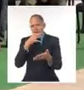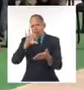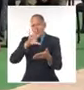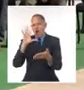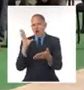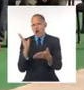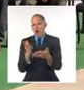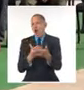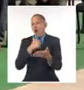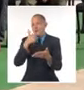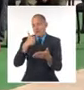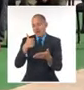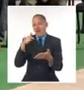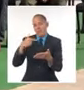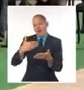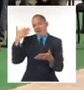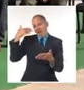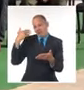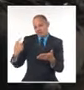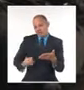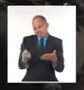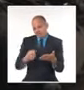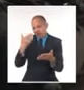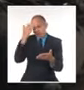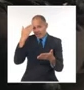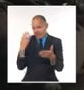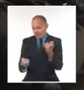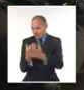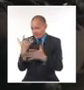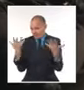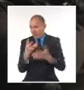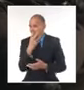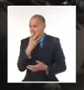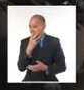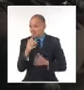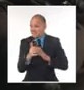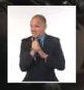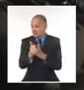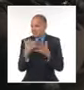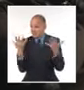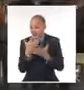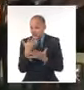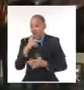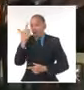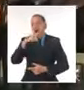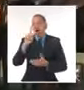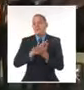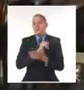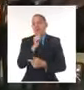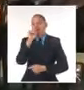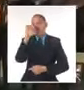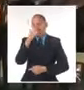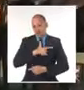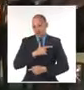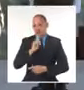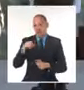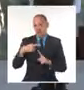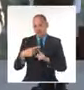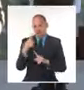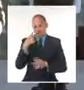del Tercer Frente, fundado por idea de Fidel y dirigido por el comandante Juan Almeida Bosque, así como la valía de sus